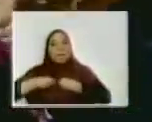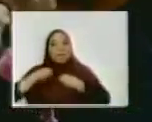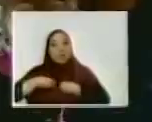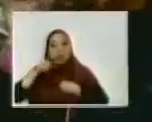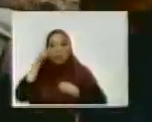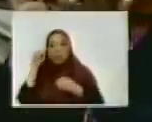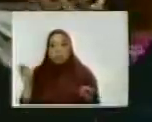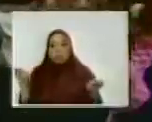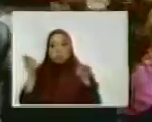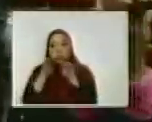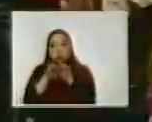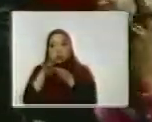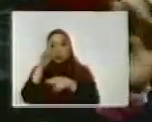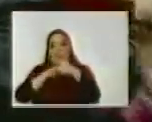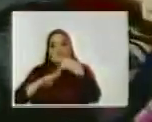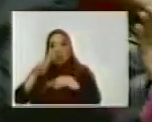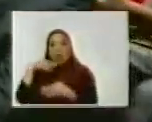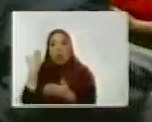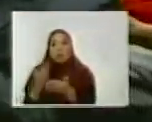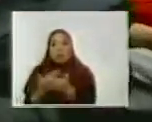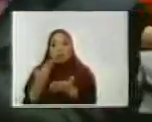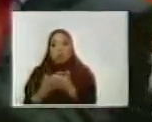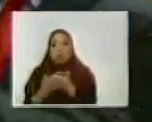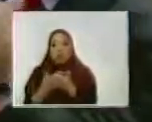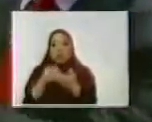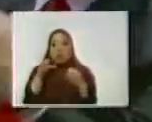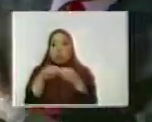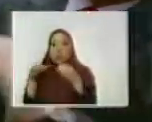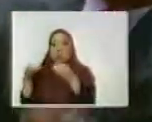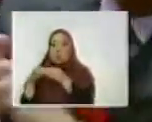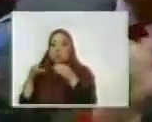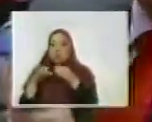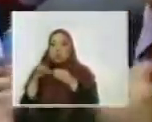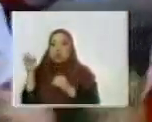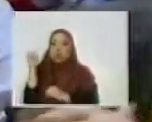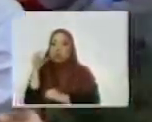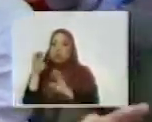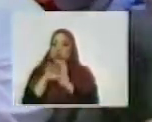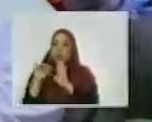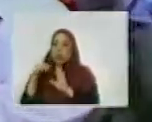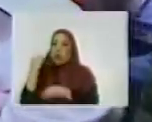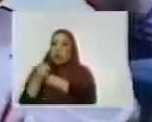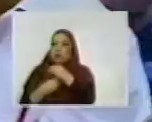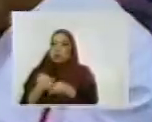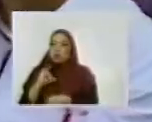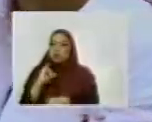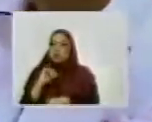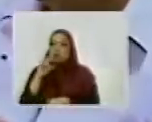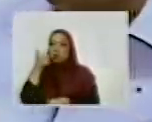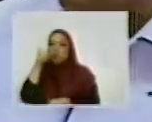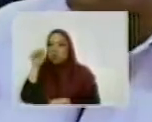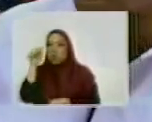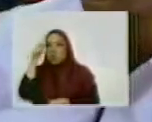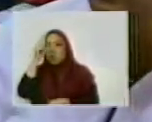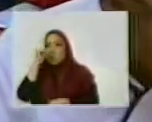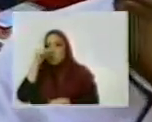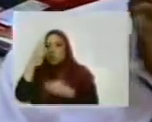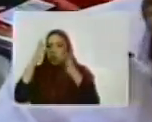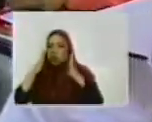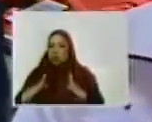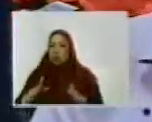unánime, que hagan las propuestas por las comisiones y las comisiones generemos 10, 20, ¿ah?